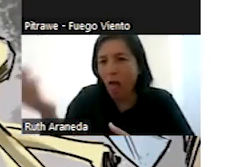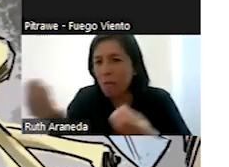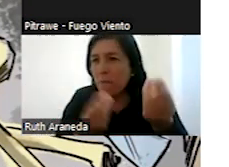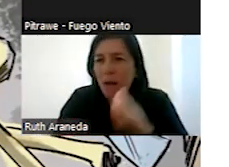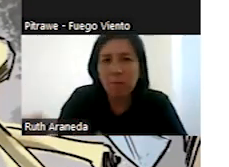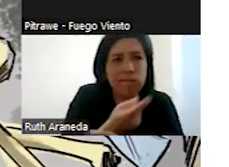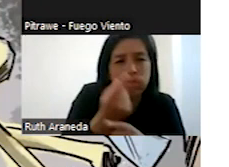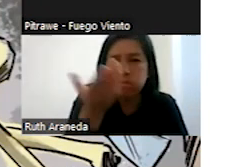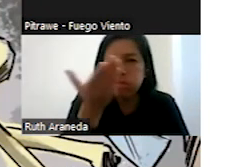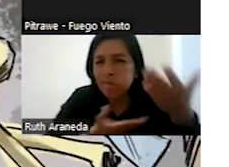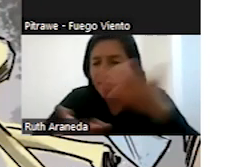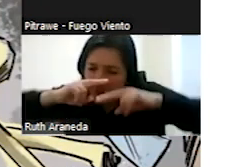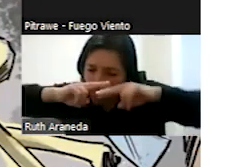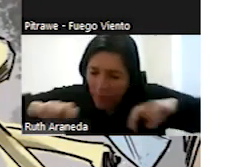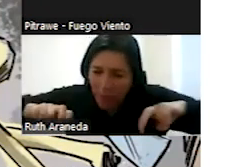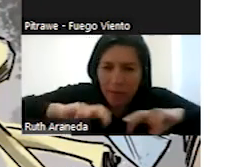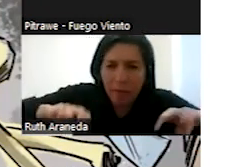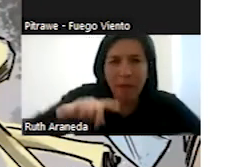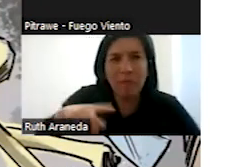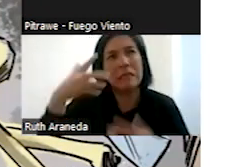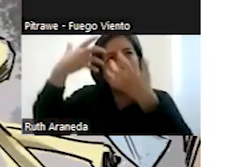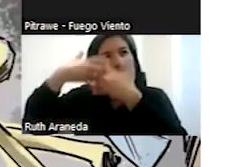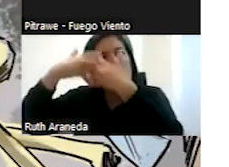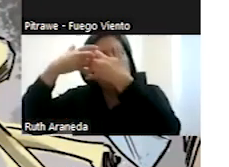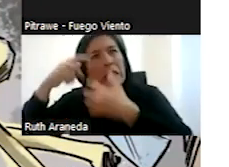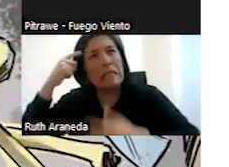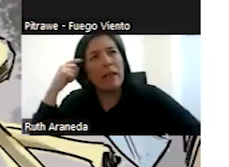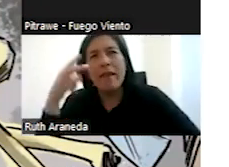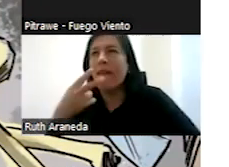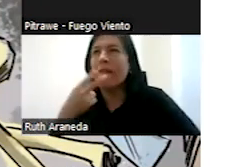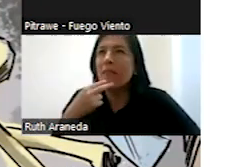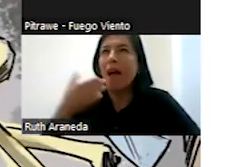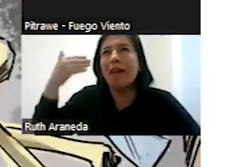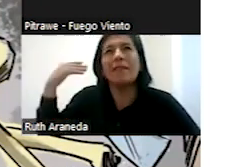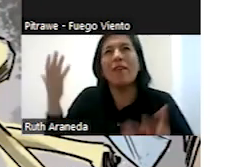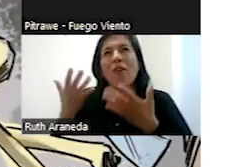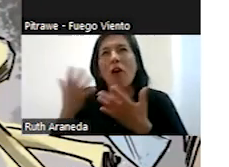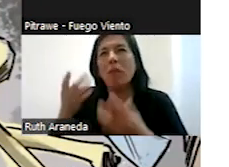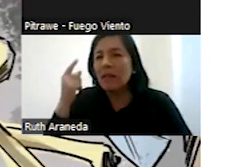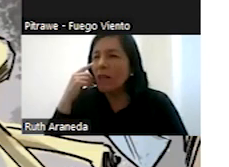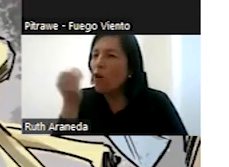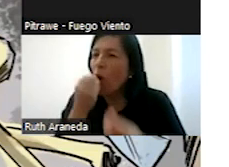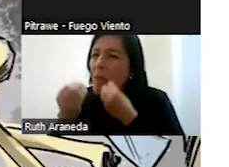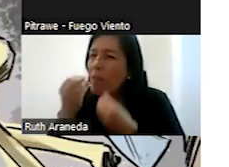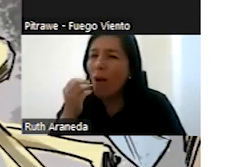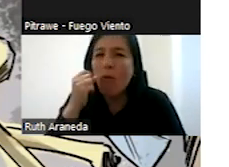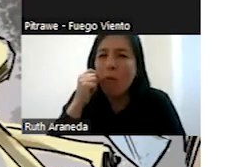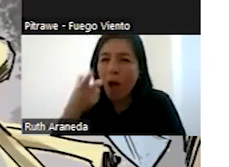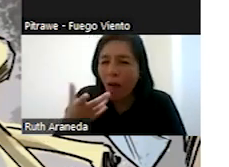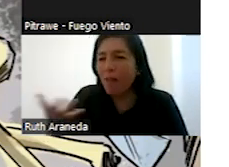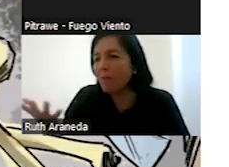para poder iniciar conjeturas acerca de la vida, de lo que comieron,